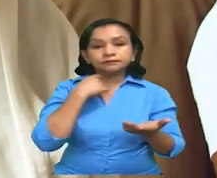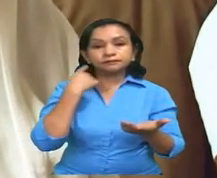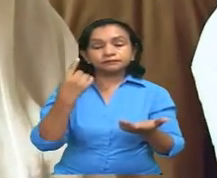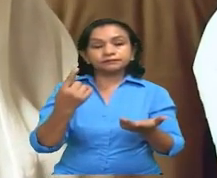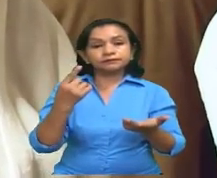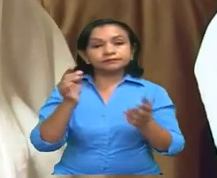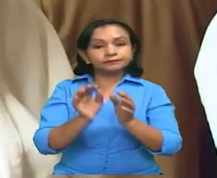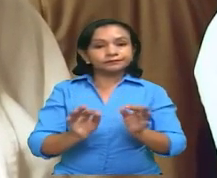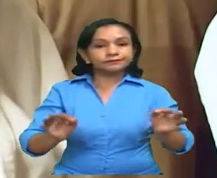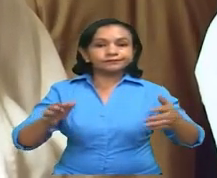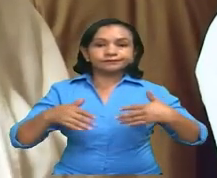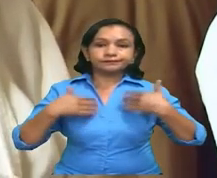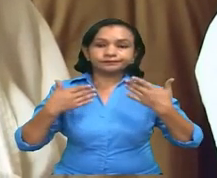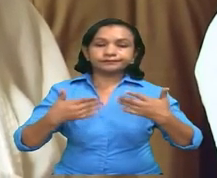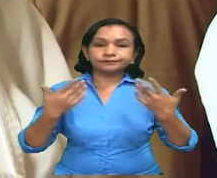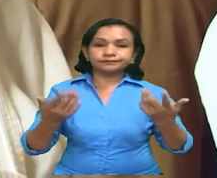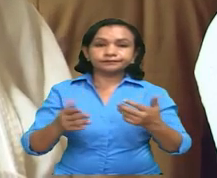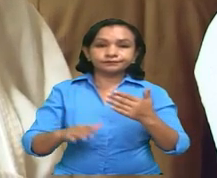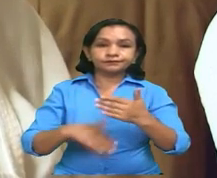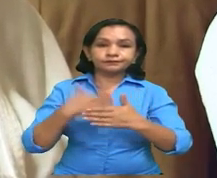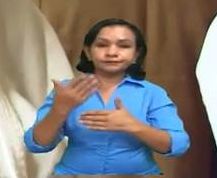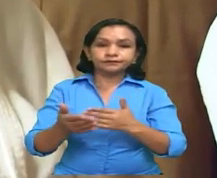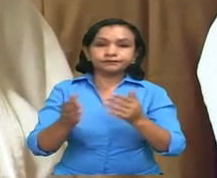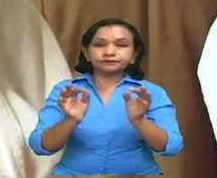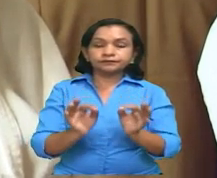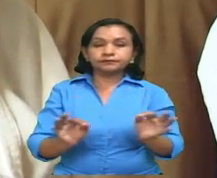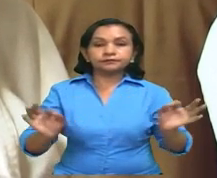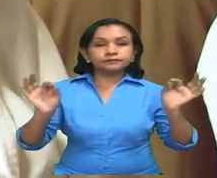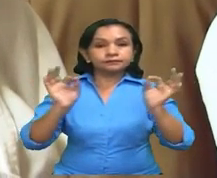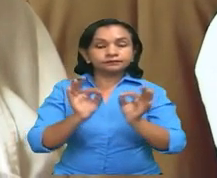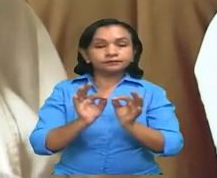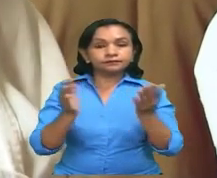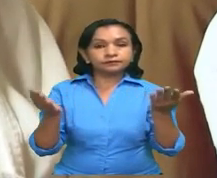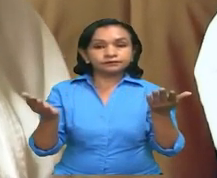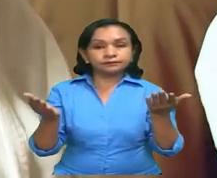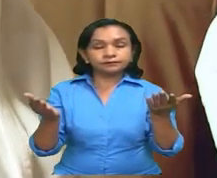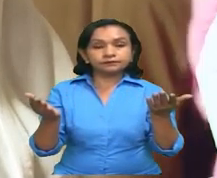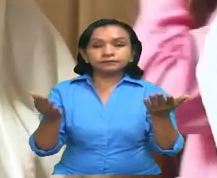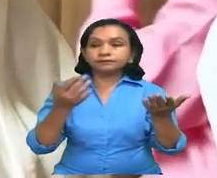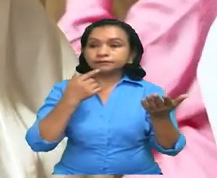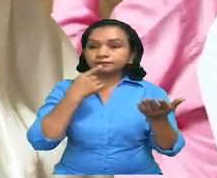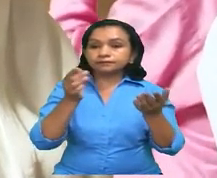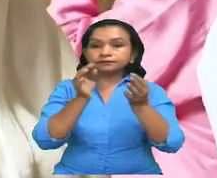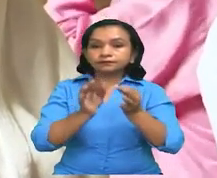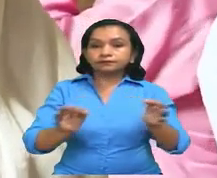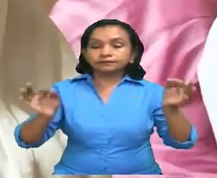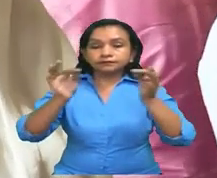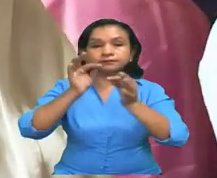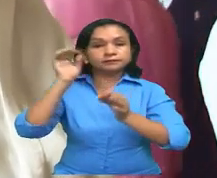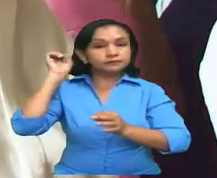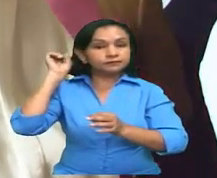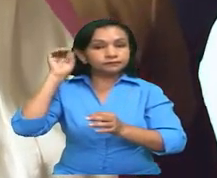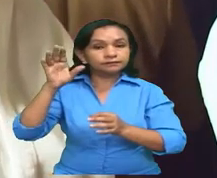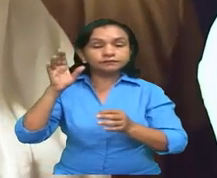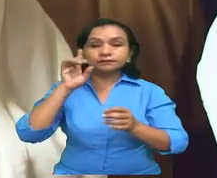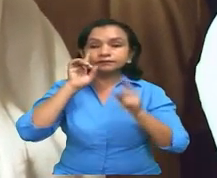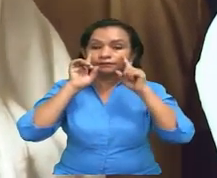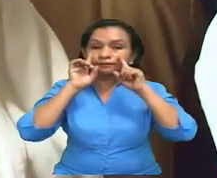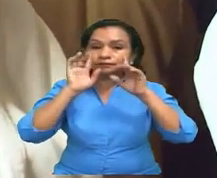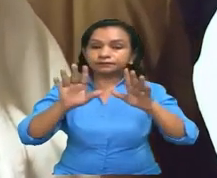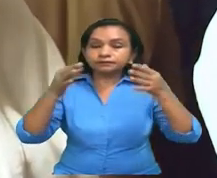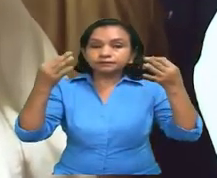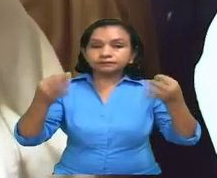que está haciendo el INTUR y todas las microempresas y pequeñas empresas de tipo turístico que hacen que la visita